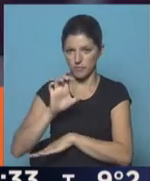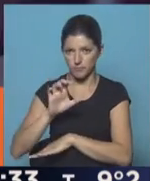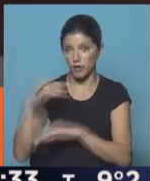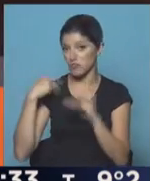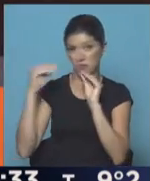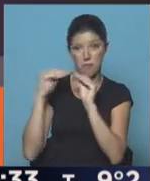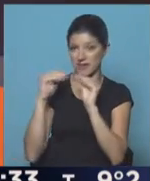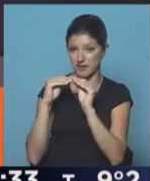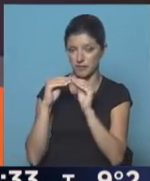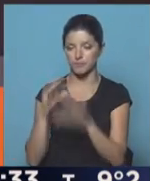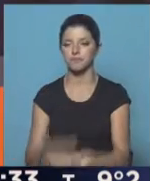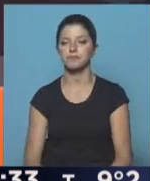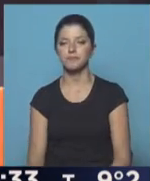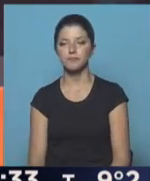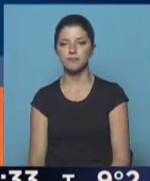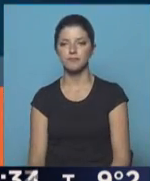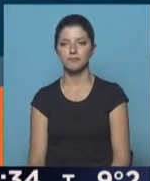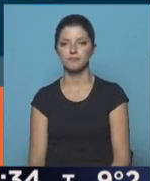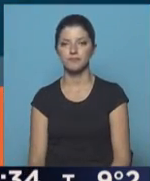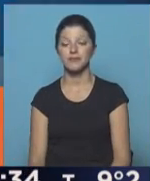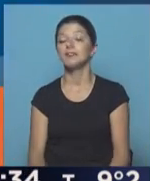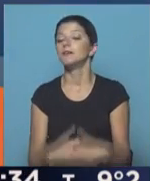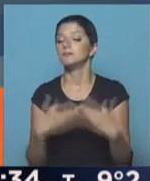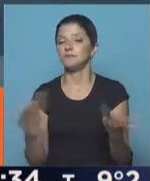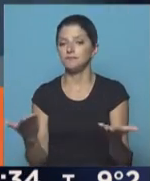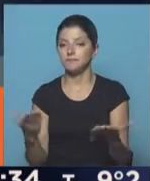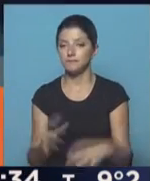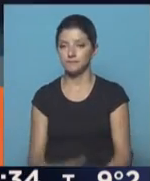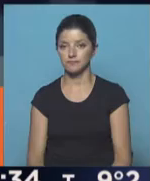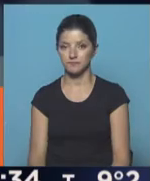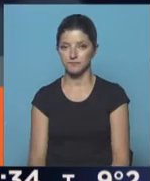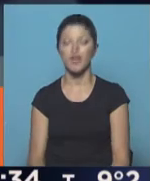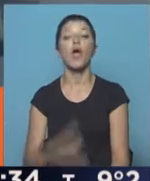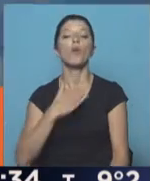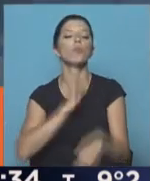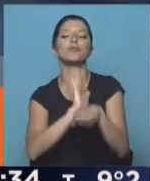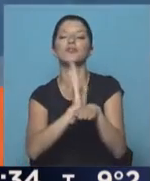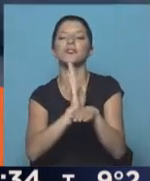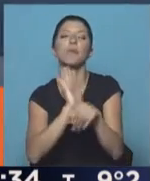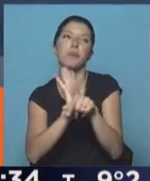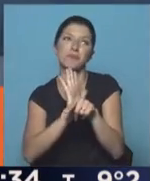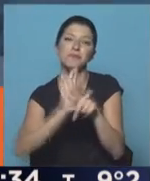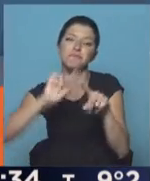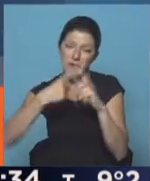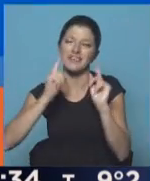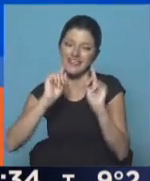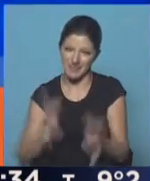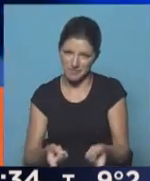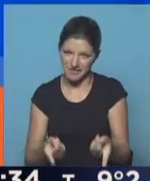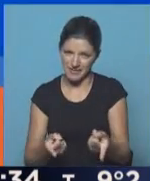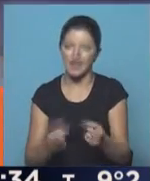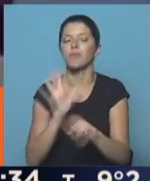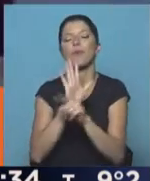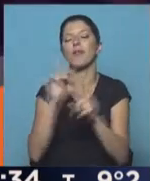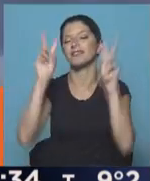nuestros con los que articulamos todo el año así que un poco nuestro cine es un acto político resume una